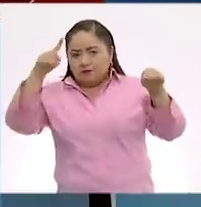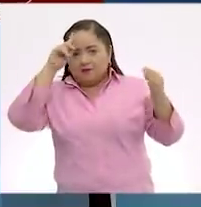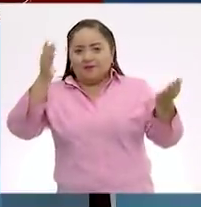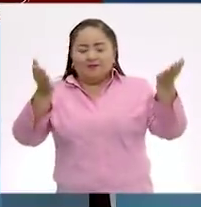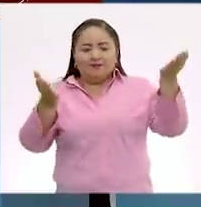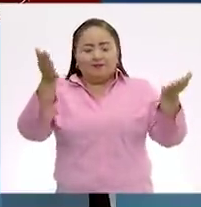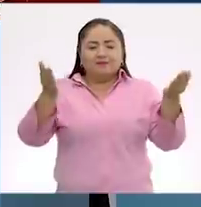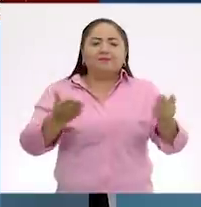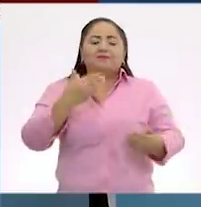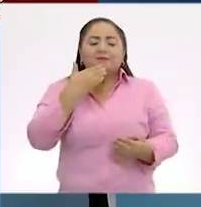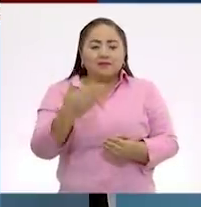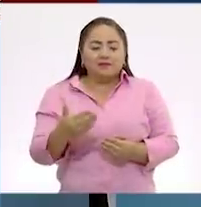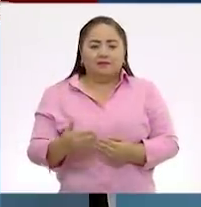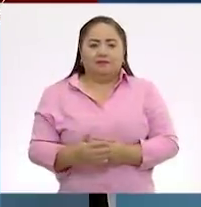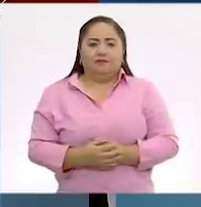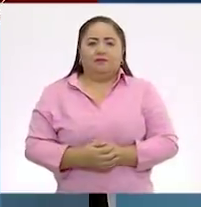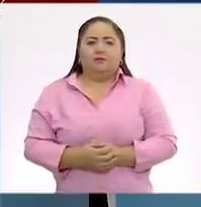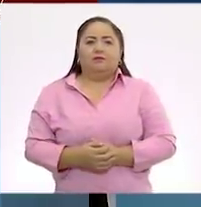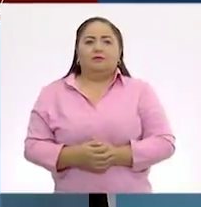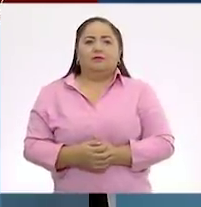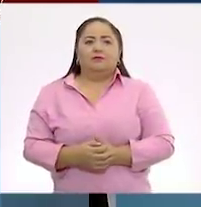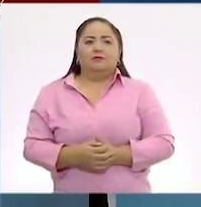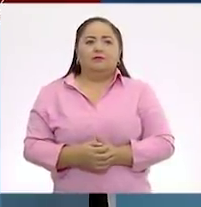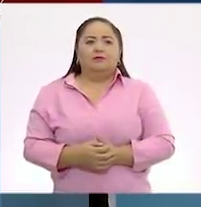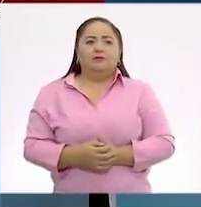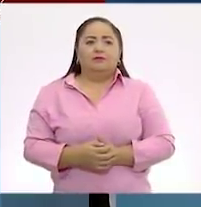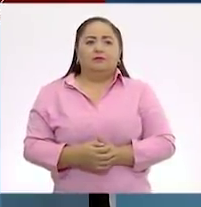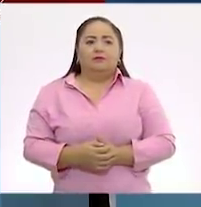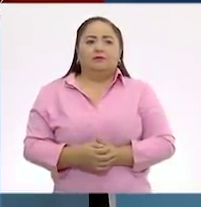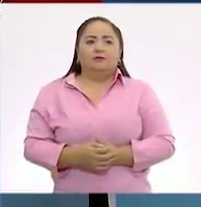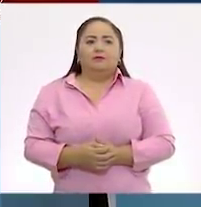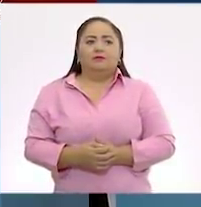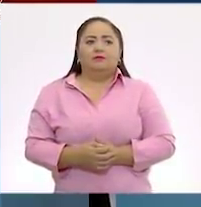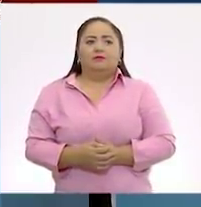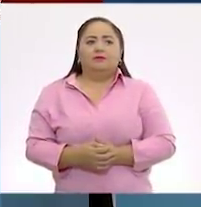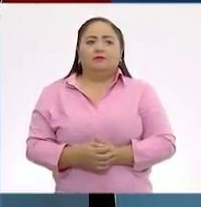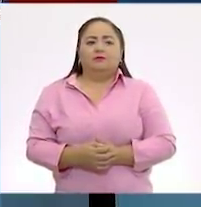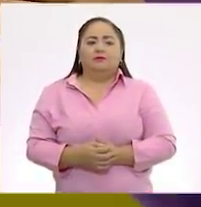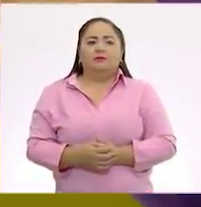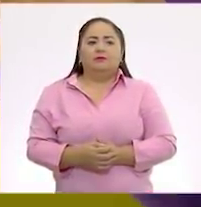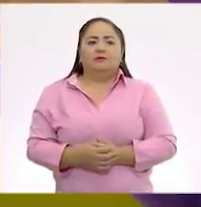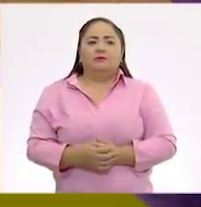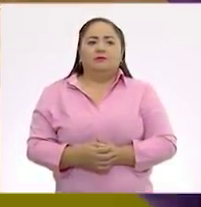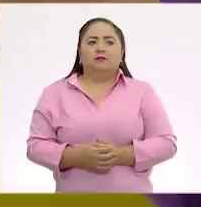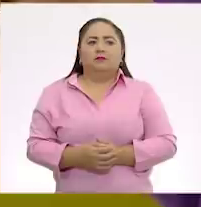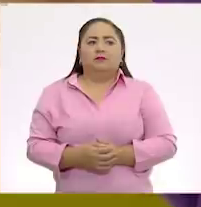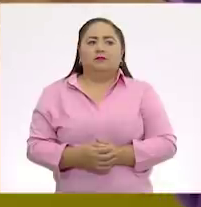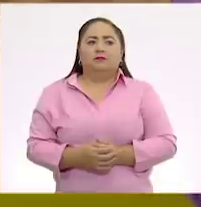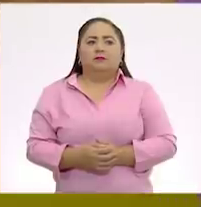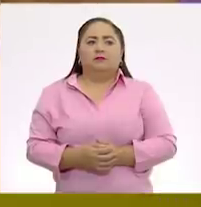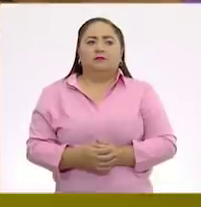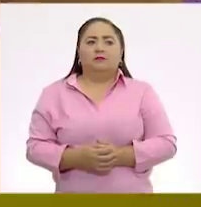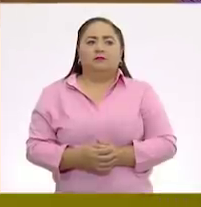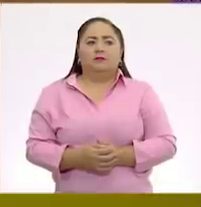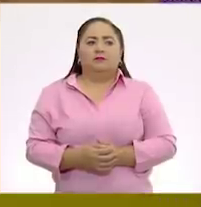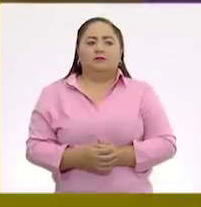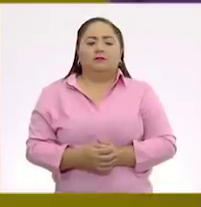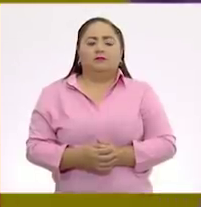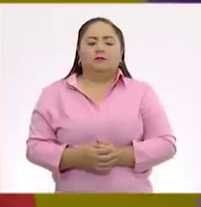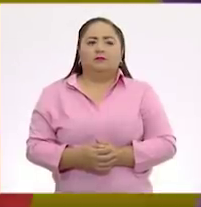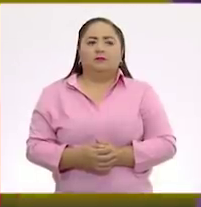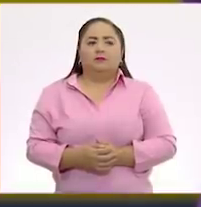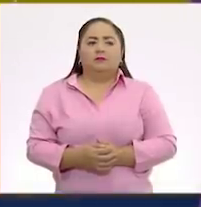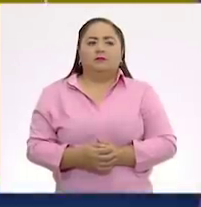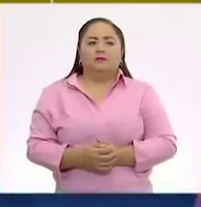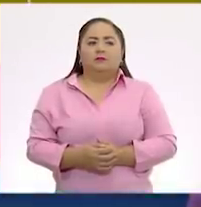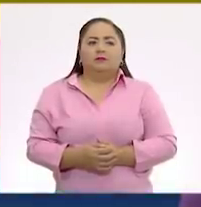hacer entre medir más o menos a qué distancia, a qué longitud de las figuras